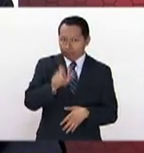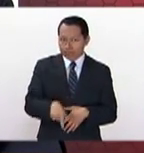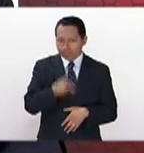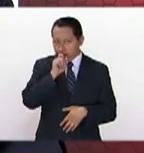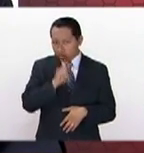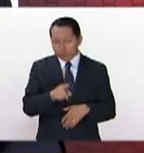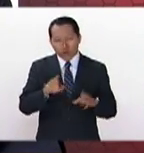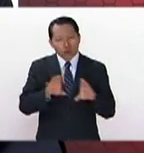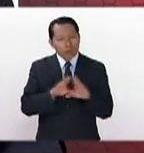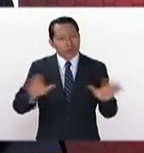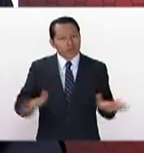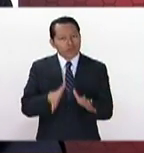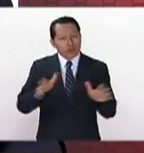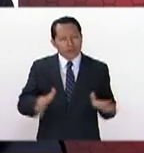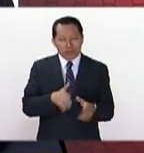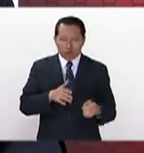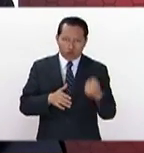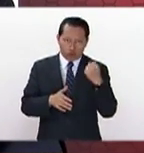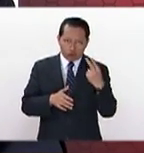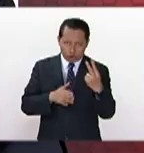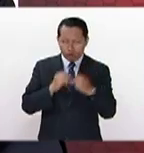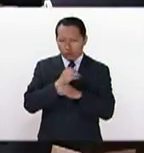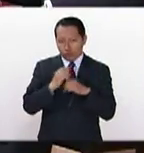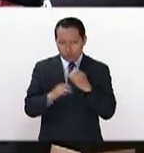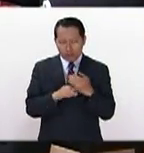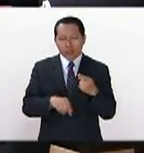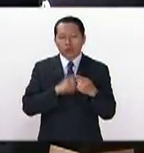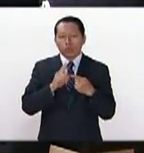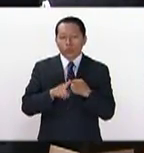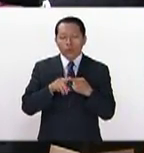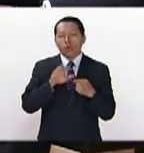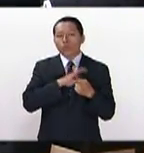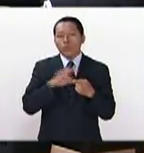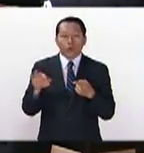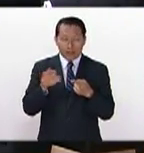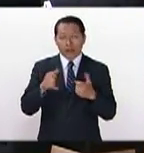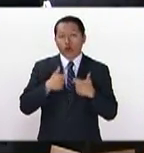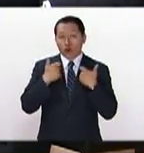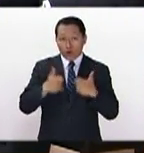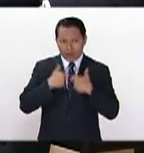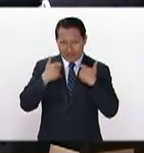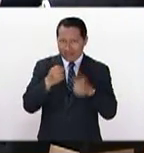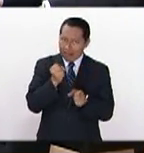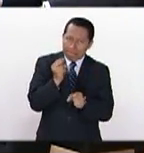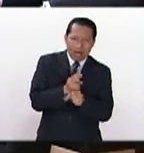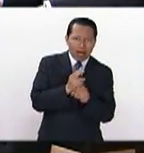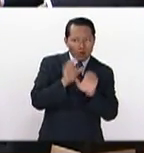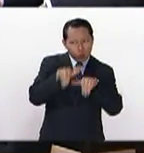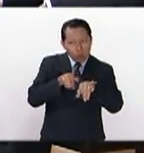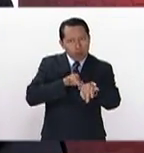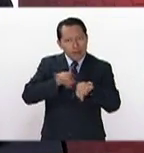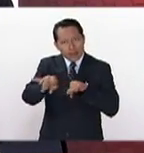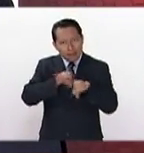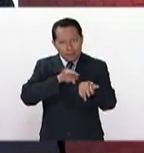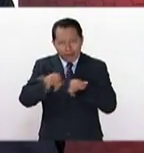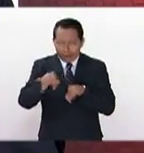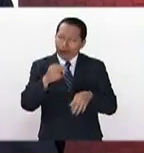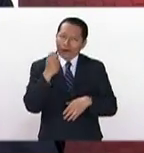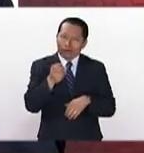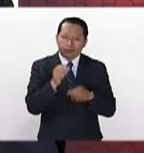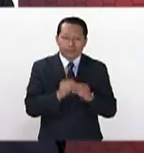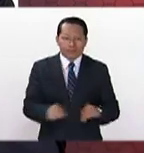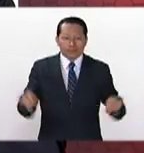que fomenta dos cosas. Por un lado, la empleabilidad juvenil temprana, que me parece que es una cosa